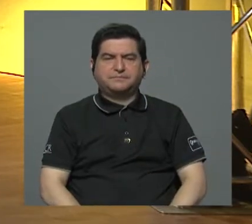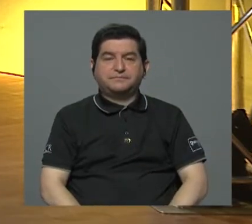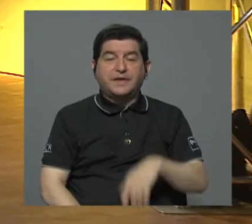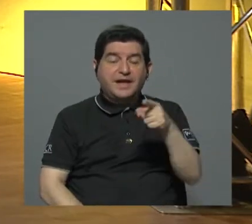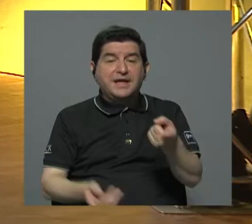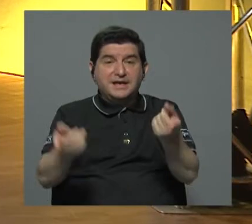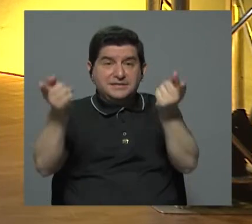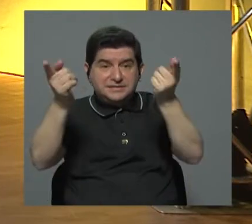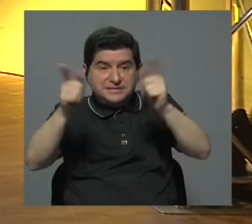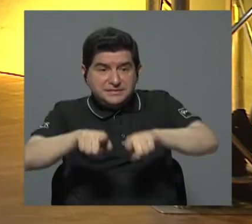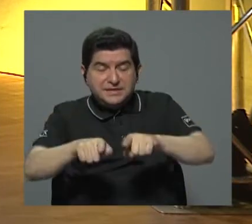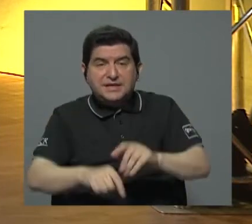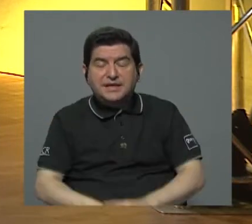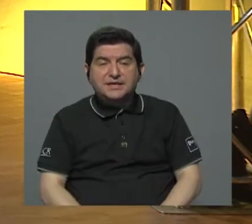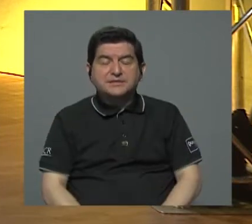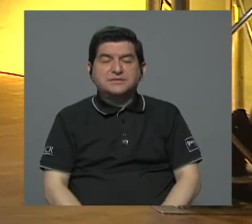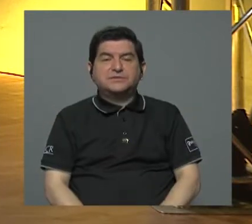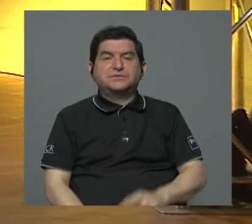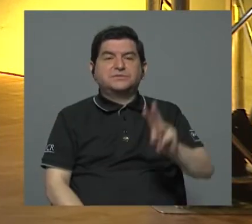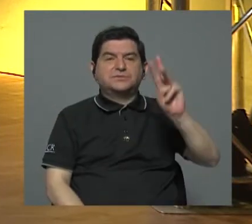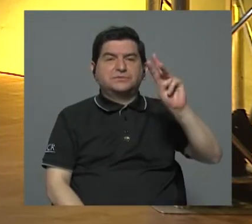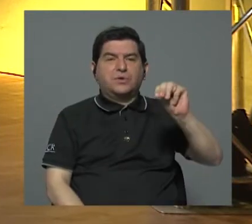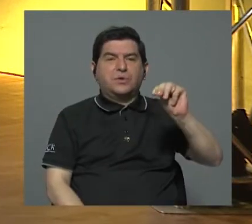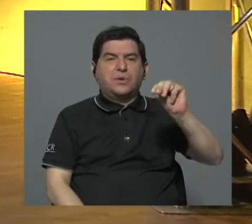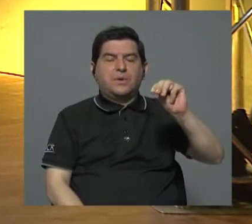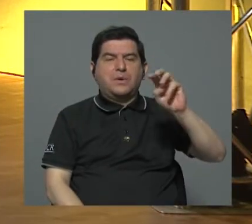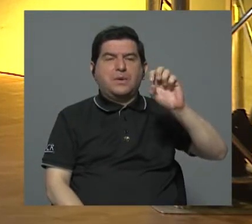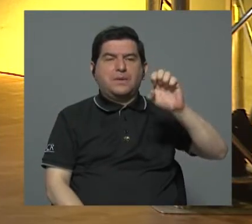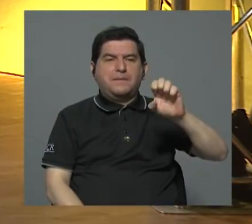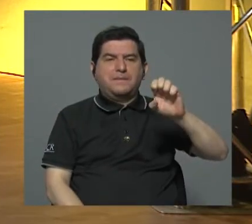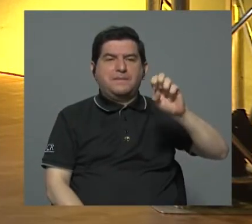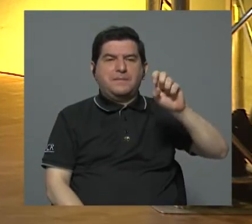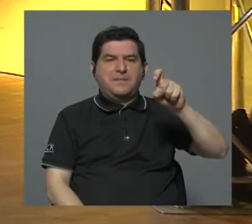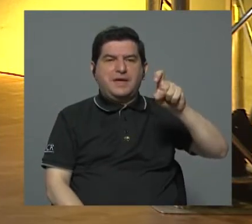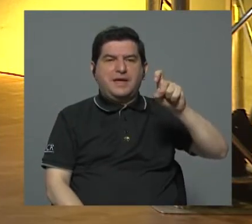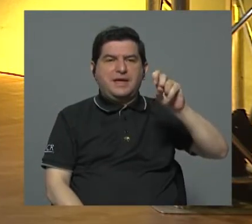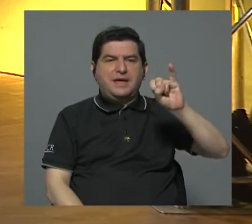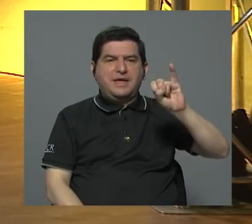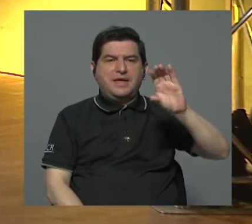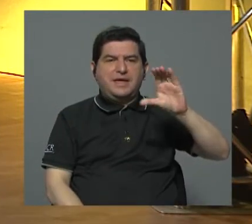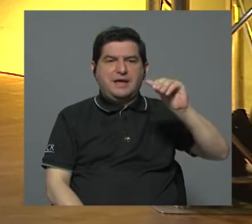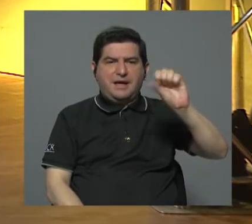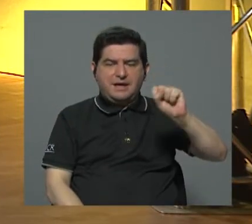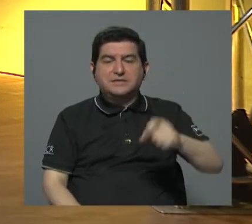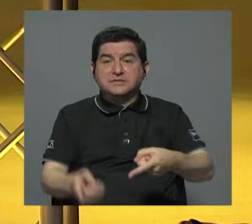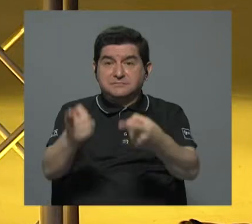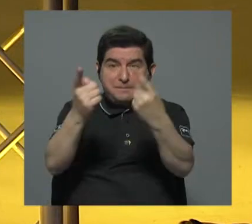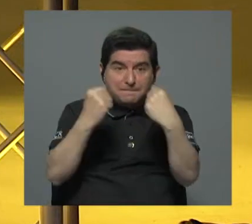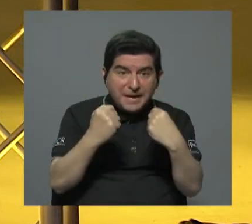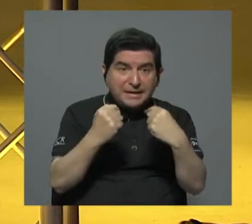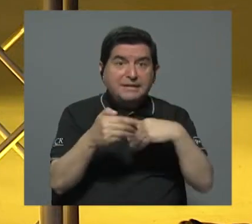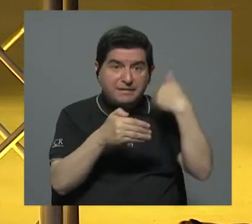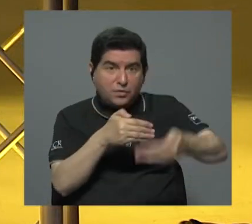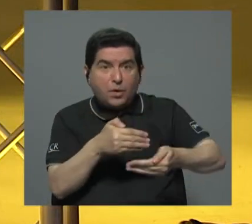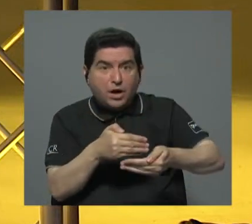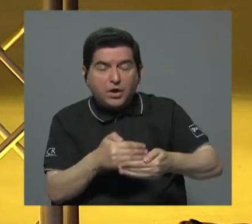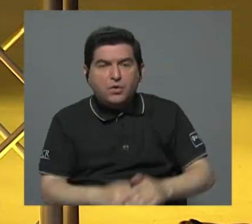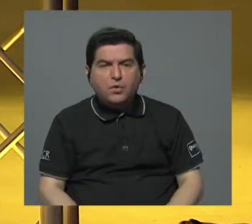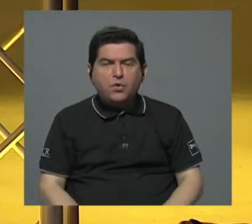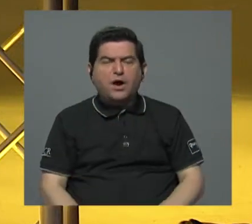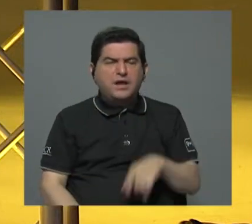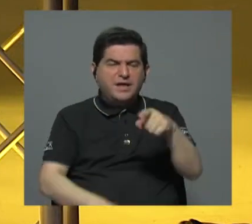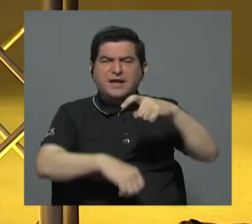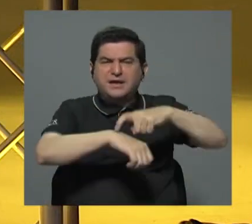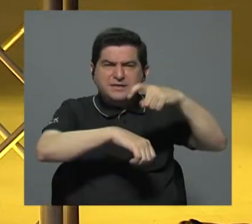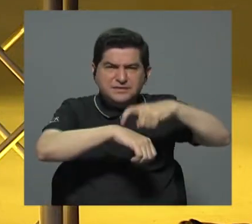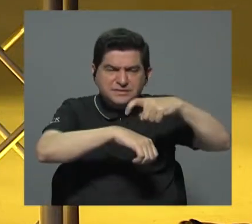los mexicas y otros grupos. Entonces, esta idea de que llegaban y que se